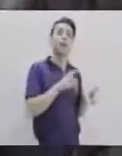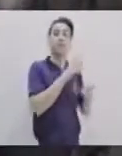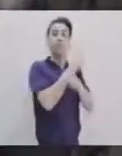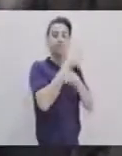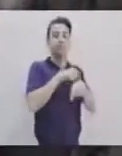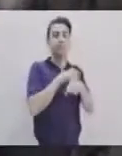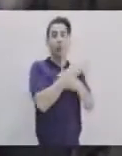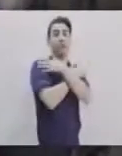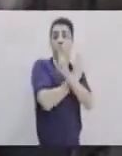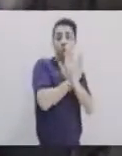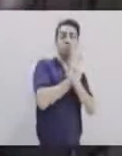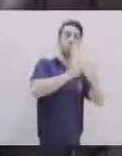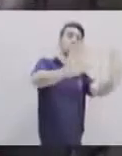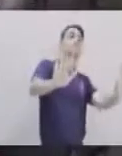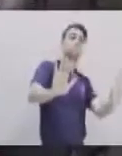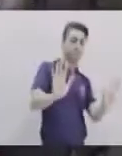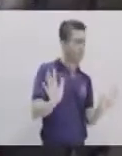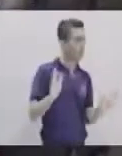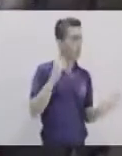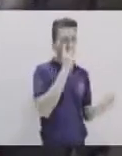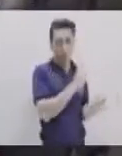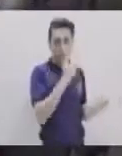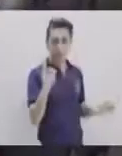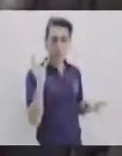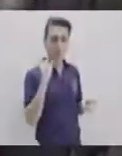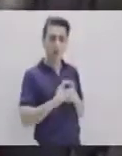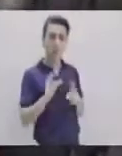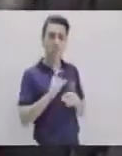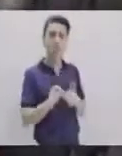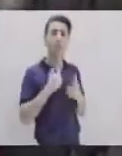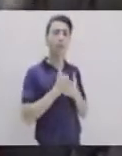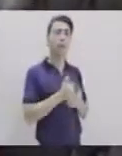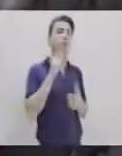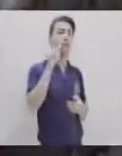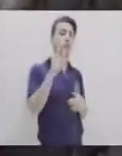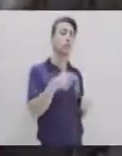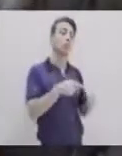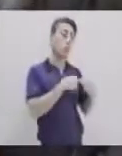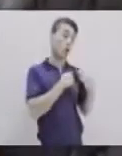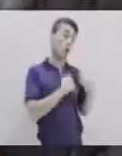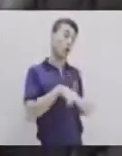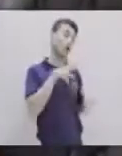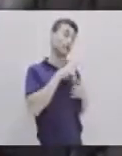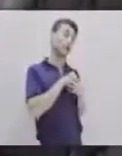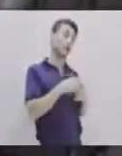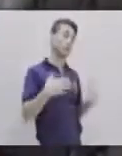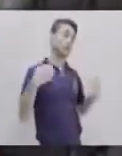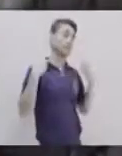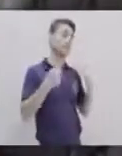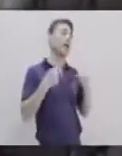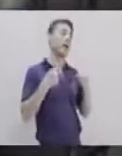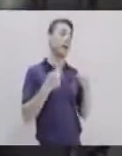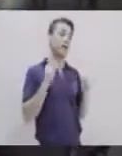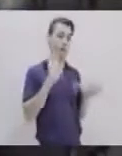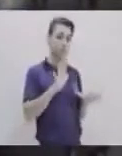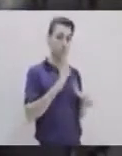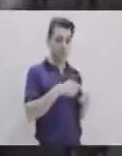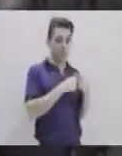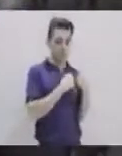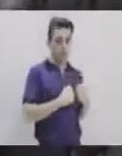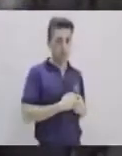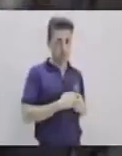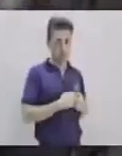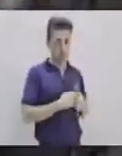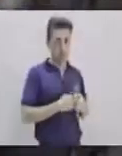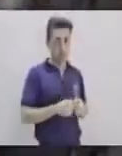abrazar, ¿verdad? Pero cada una de las cosas te van a ayudar a ti también en tu corazón, a sanar en tu corazón.